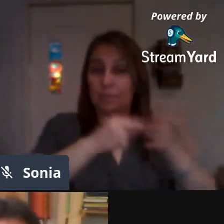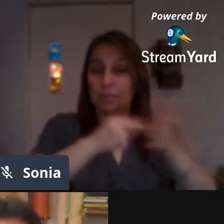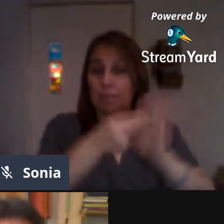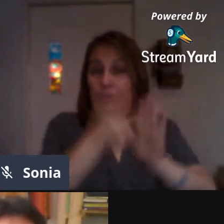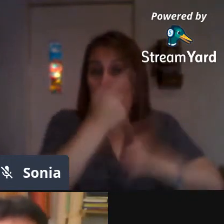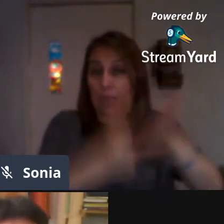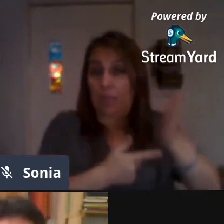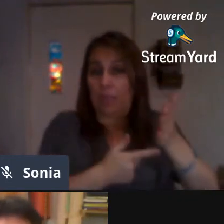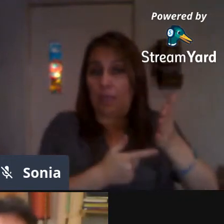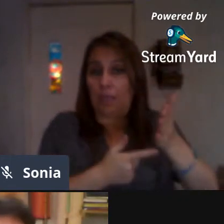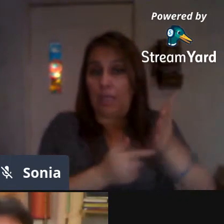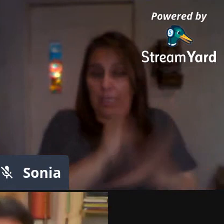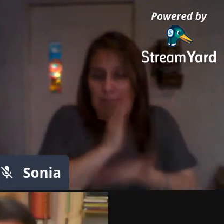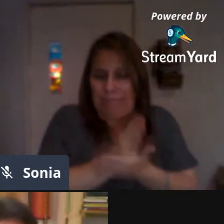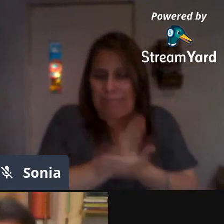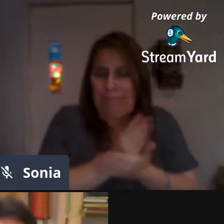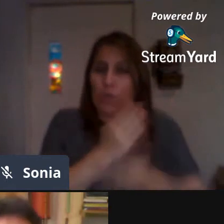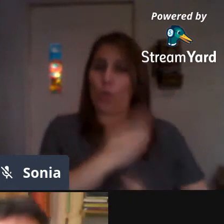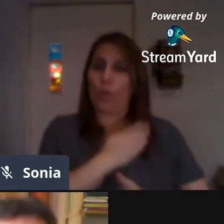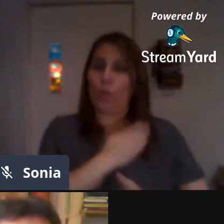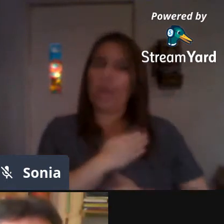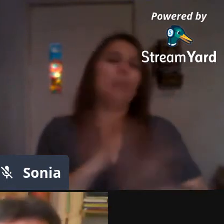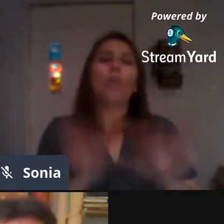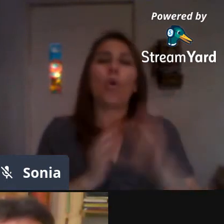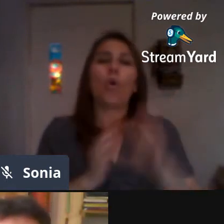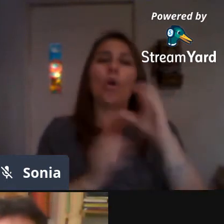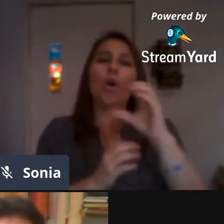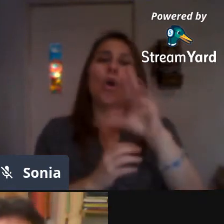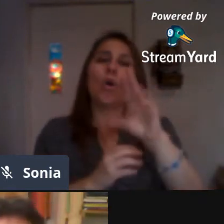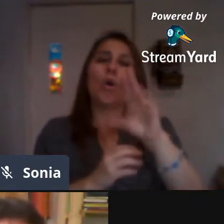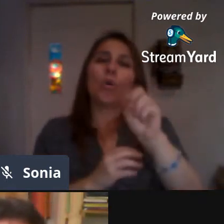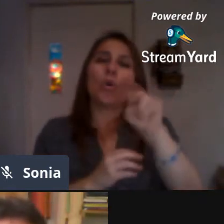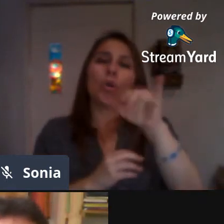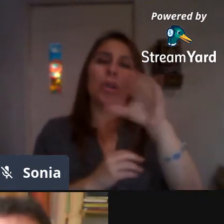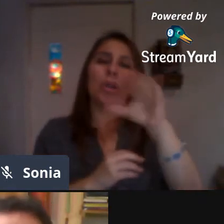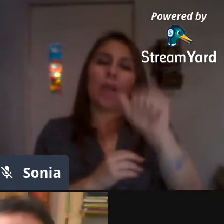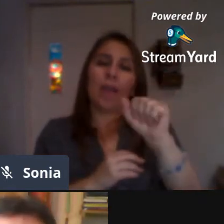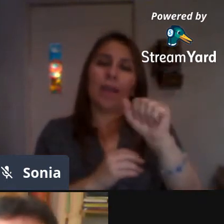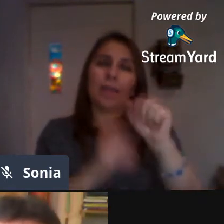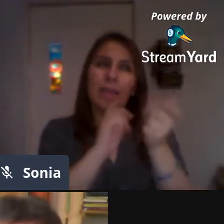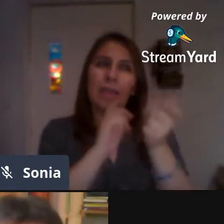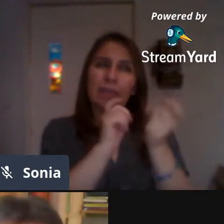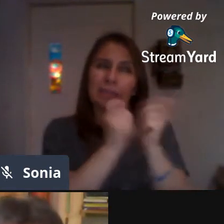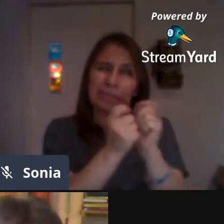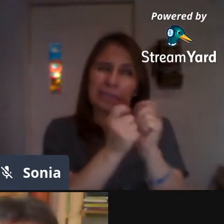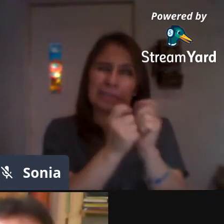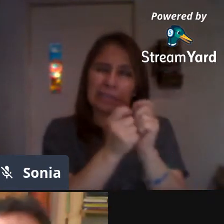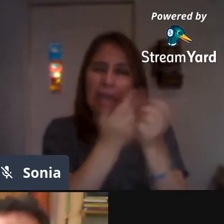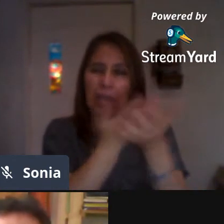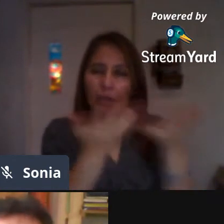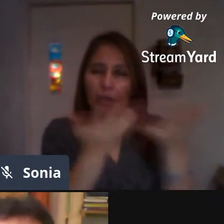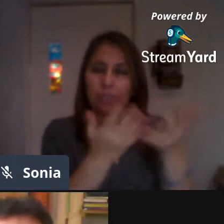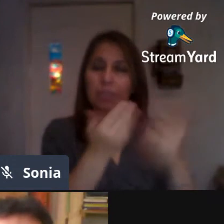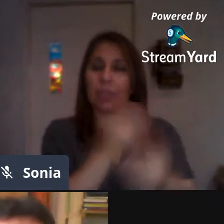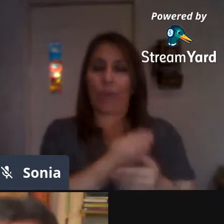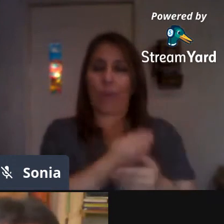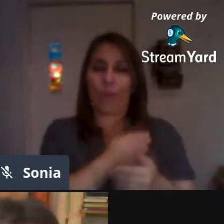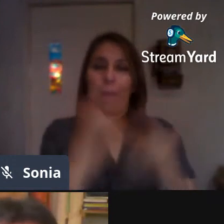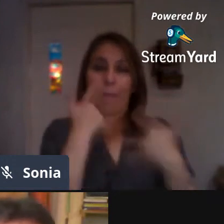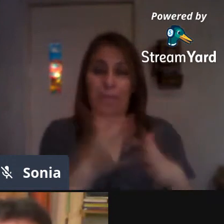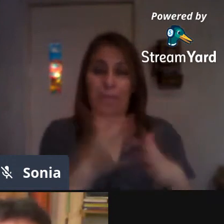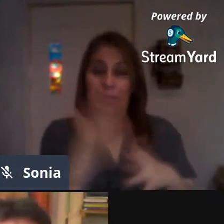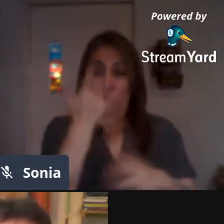una novela es una crónica novelada en la medida en que él tiene que como y como historiador como